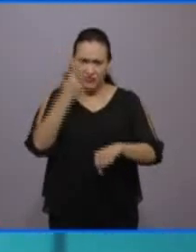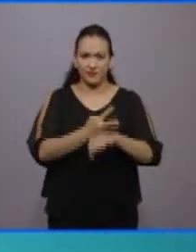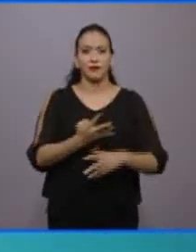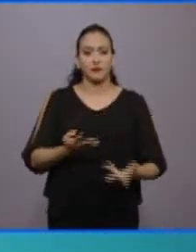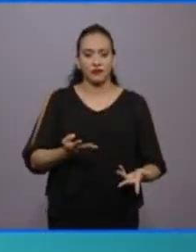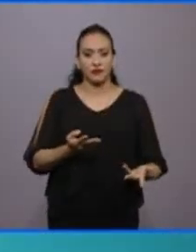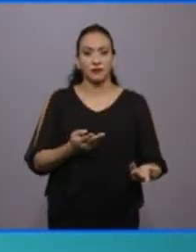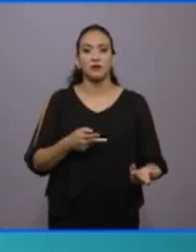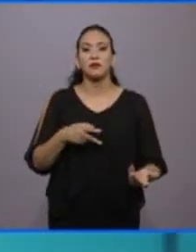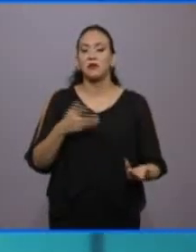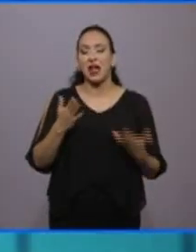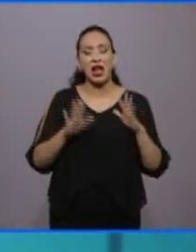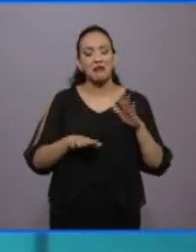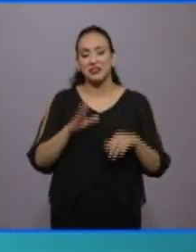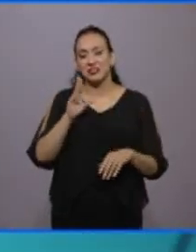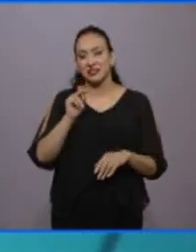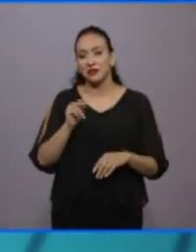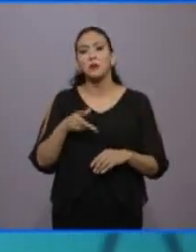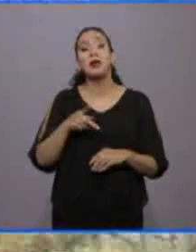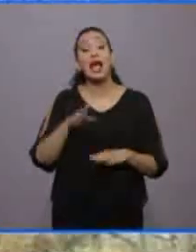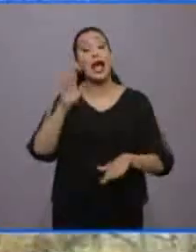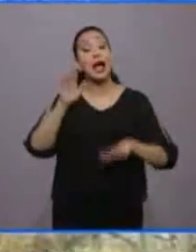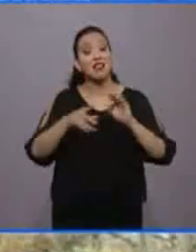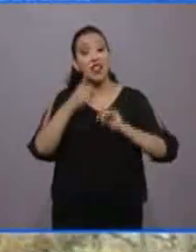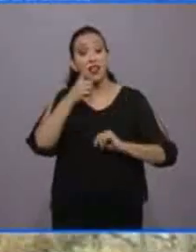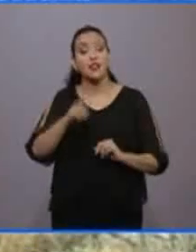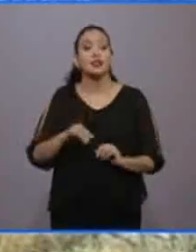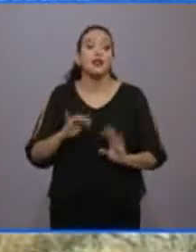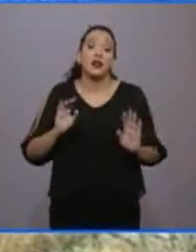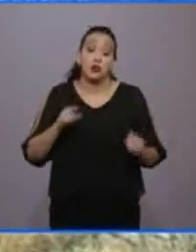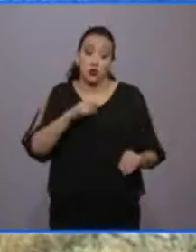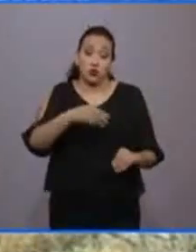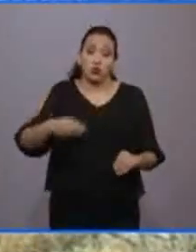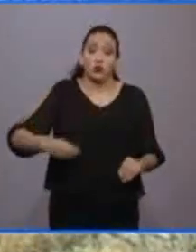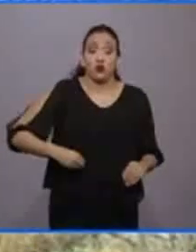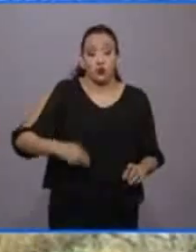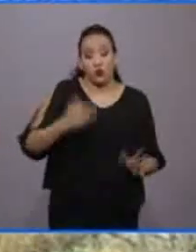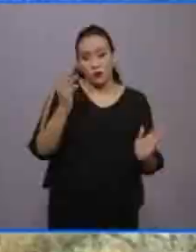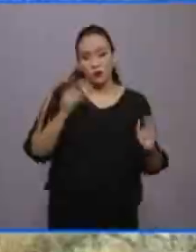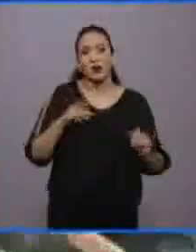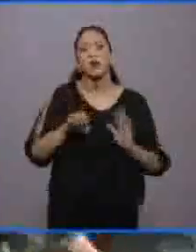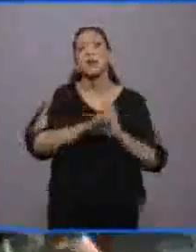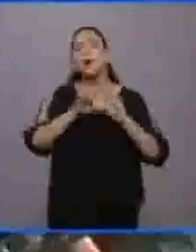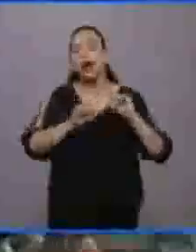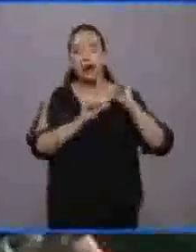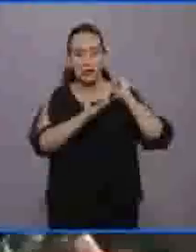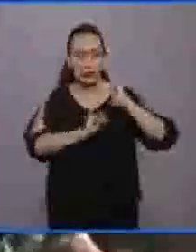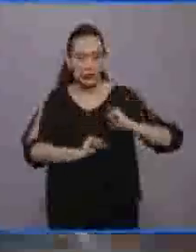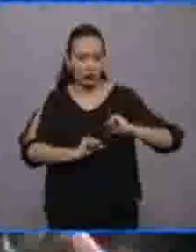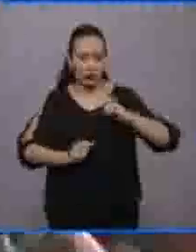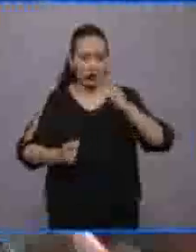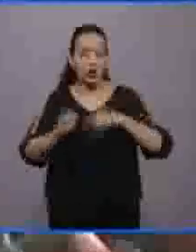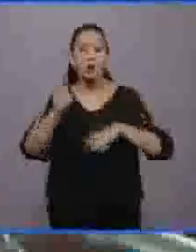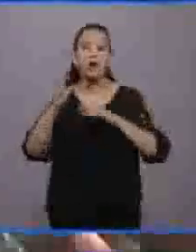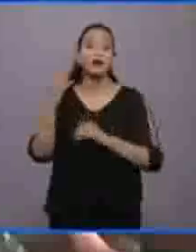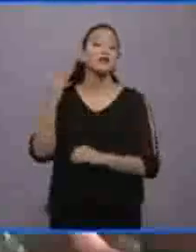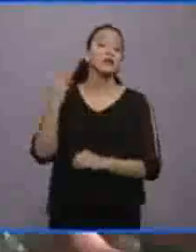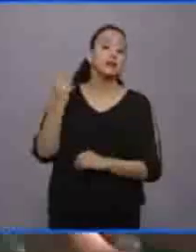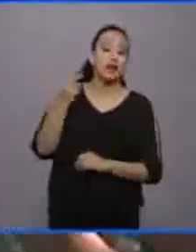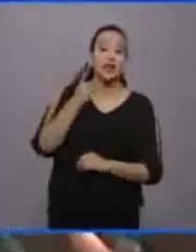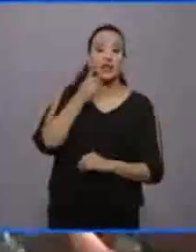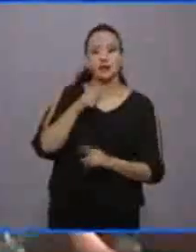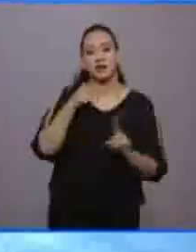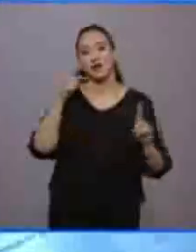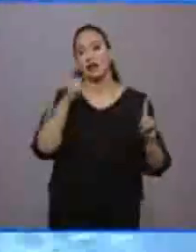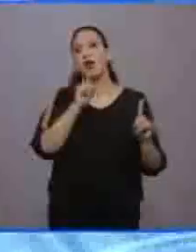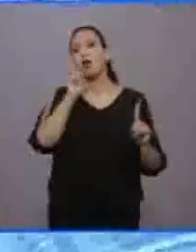sino que muchas veces son justificadas a partir de los roles de género, como cuando las autoridades o los medios de comunicación culpan a las